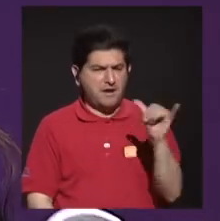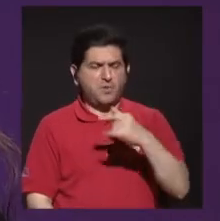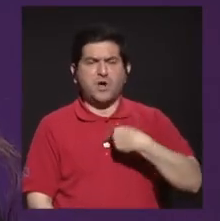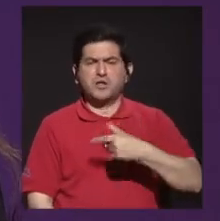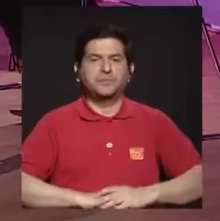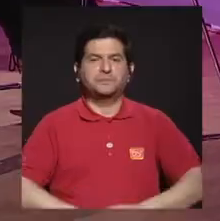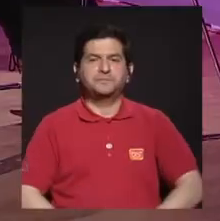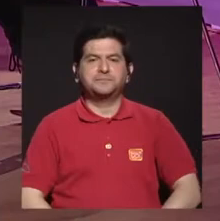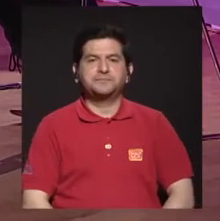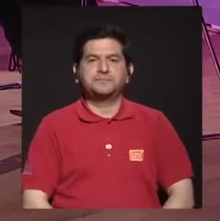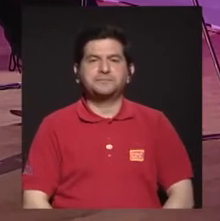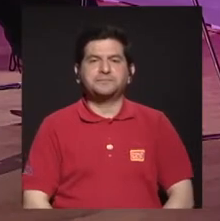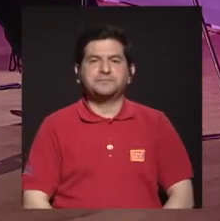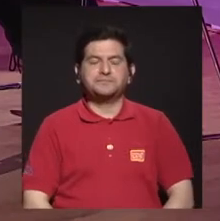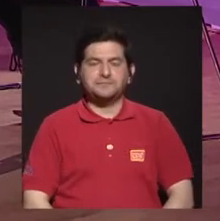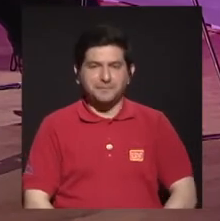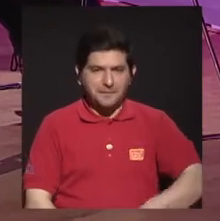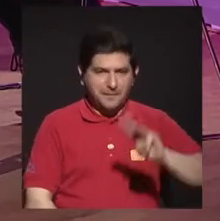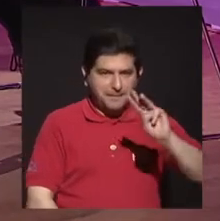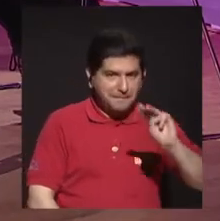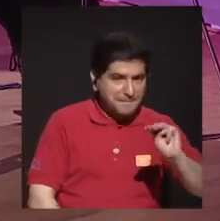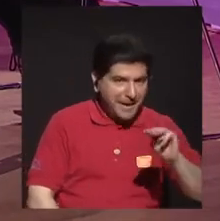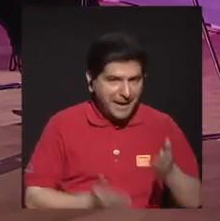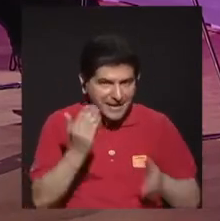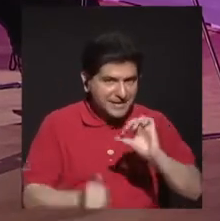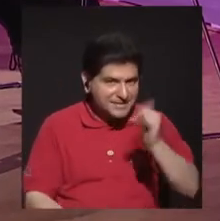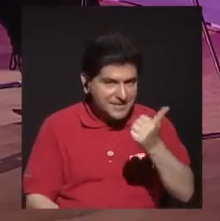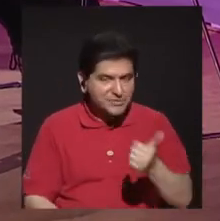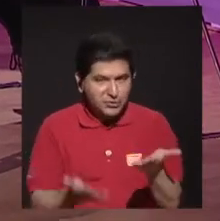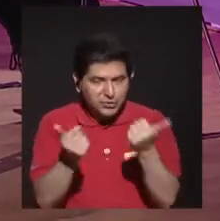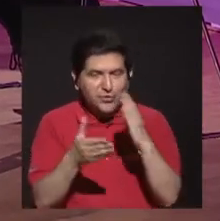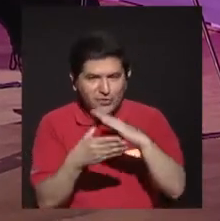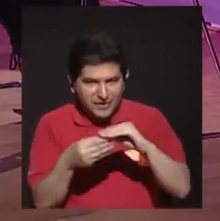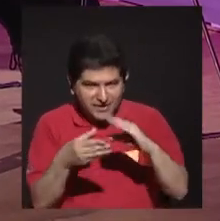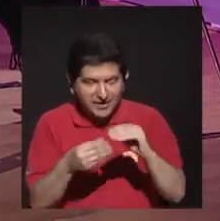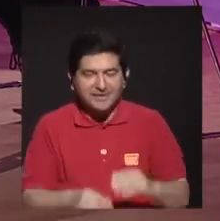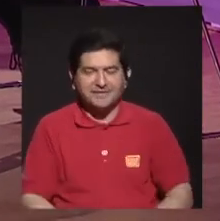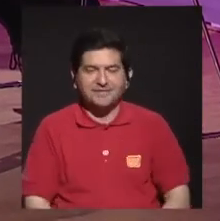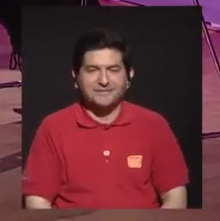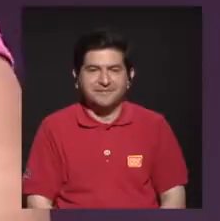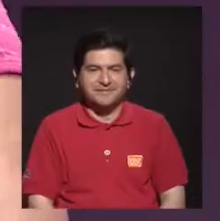soy ser humano. Tal vez Magali, otro que nos quisiera compartir. Sí, lo voy